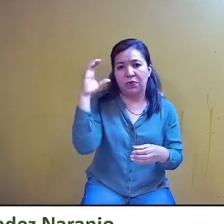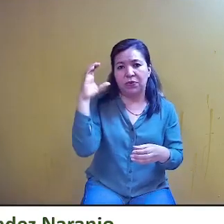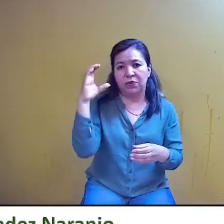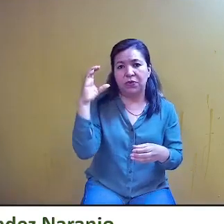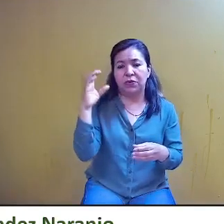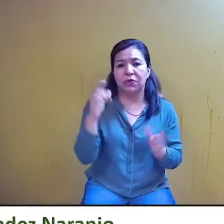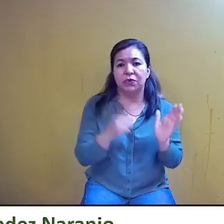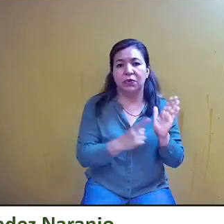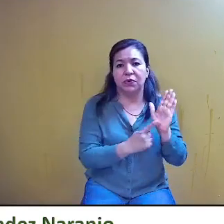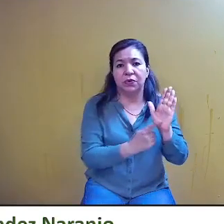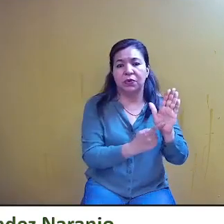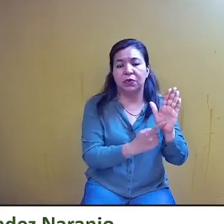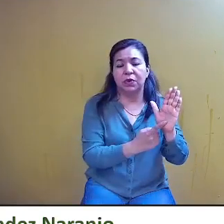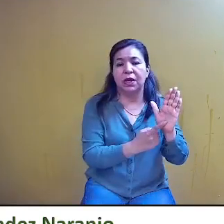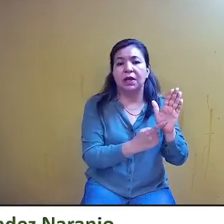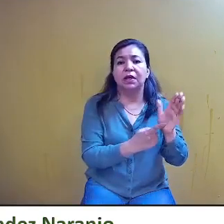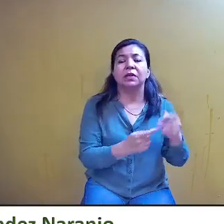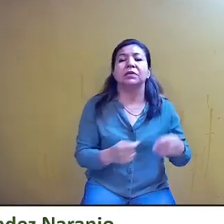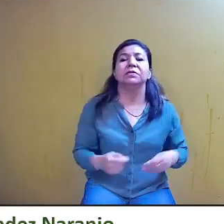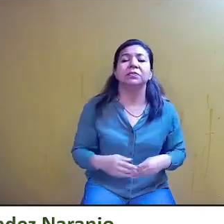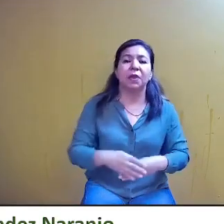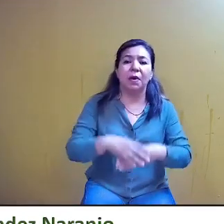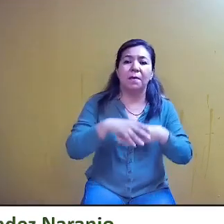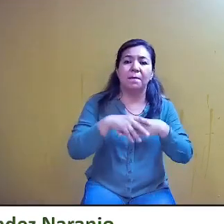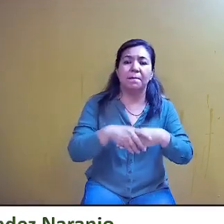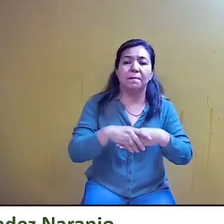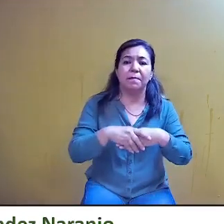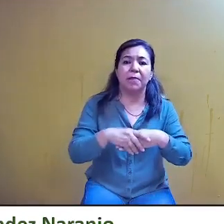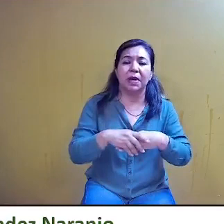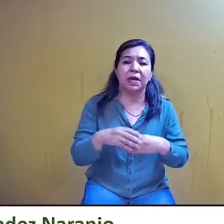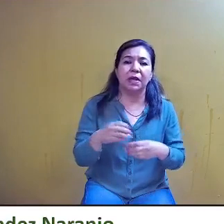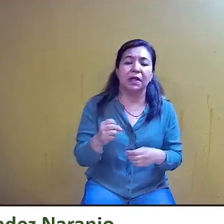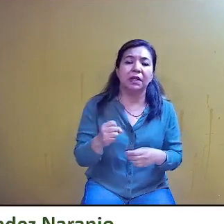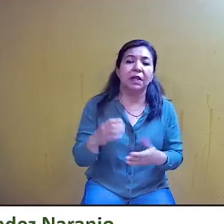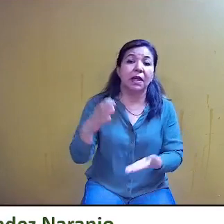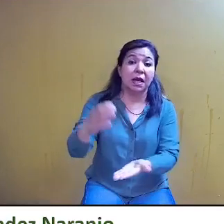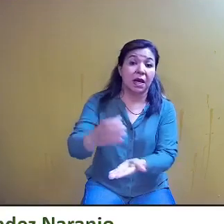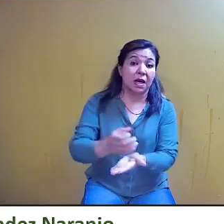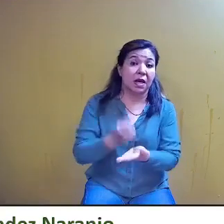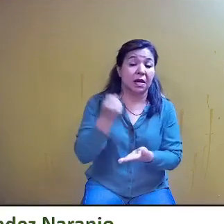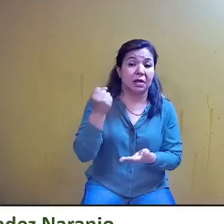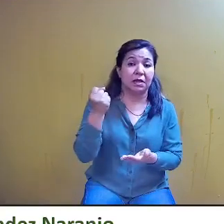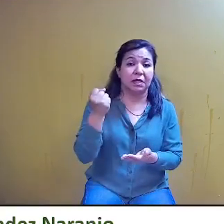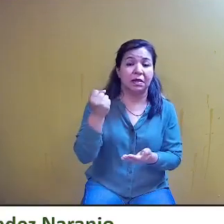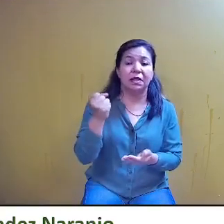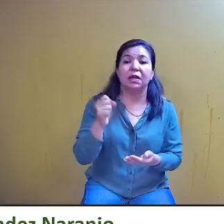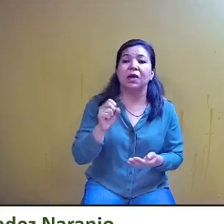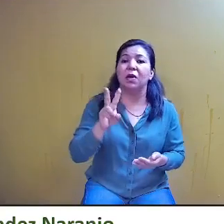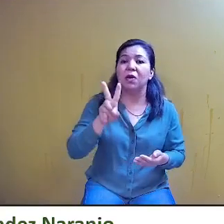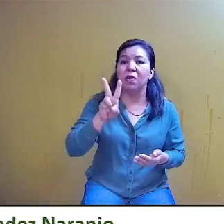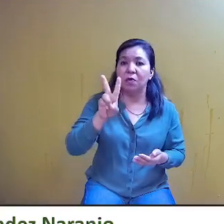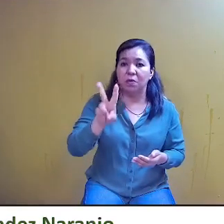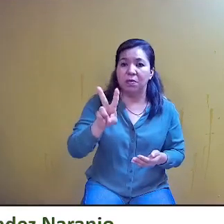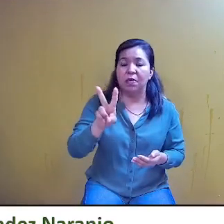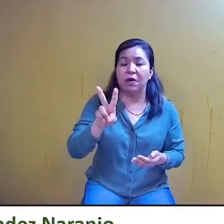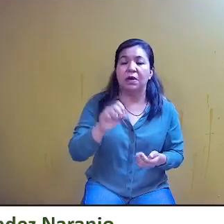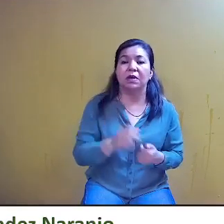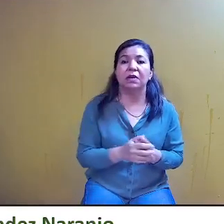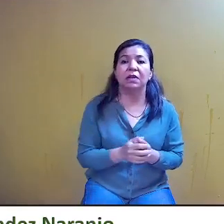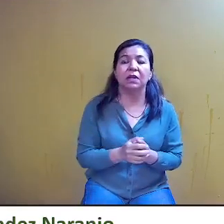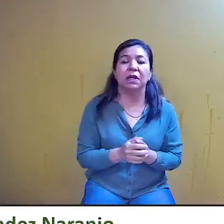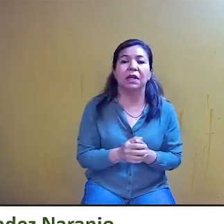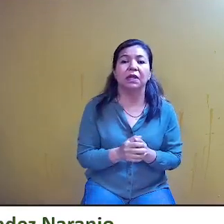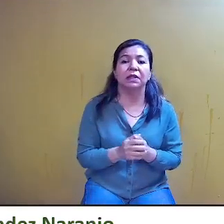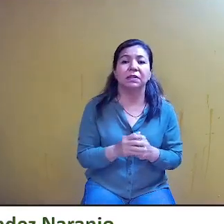con un logotipo de la mano simbolizando la V de Victoria, a manera de Y, letra con la que inicia su nombre y la